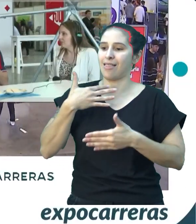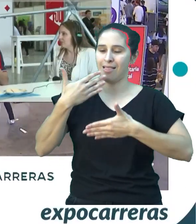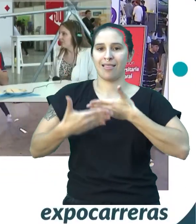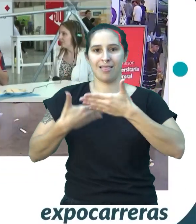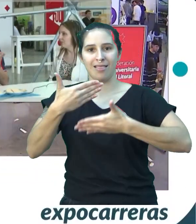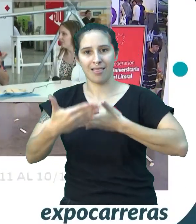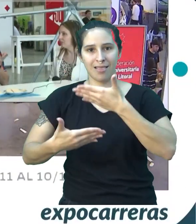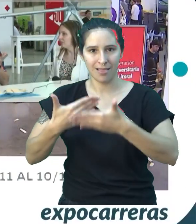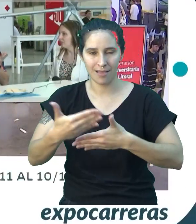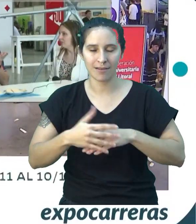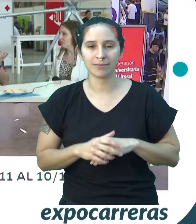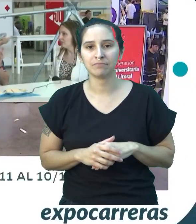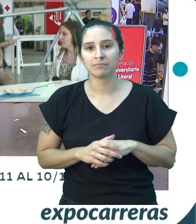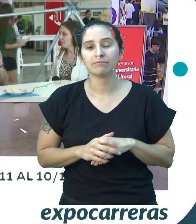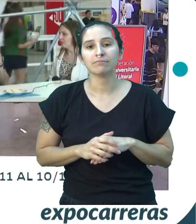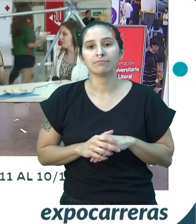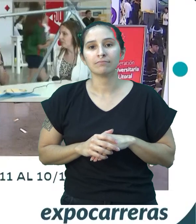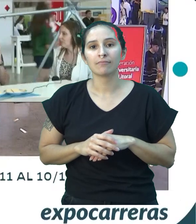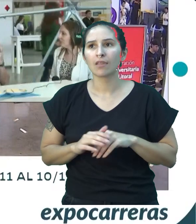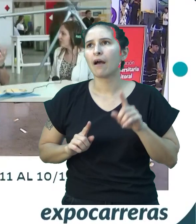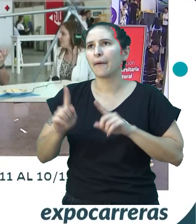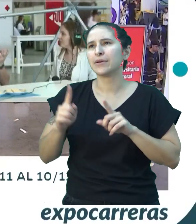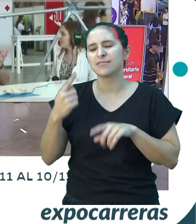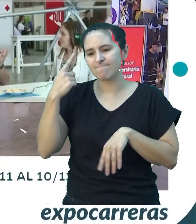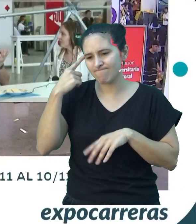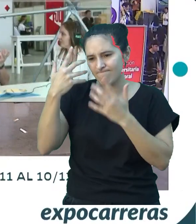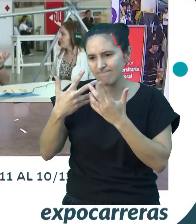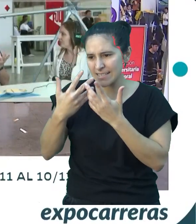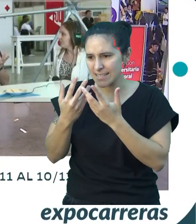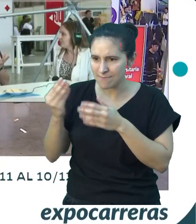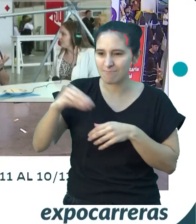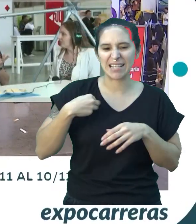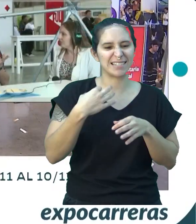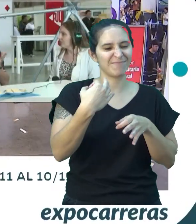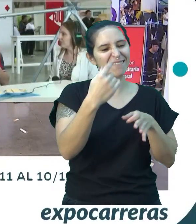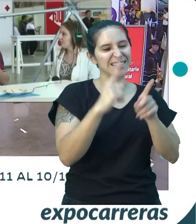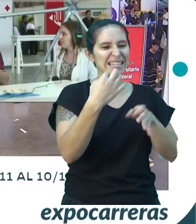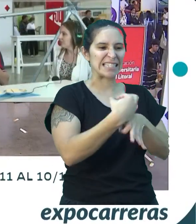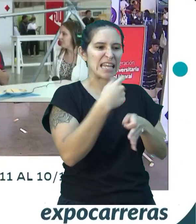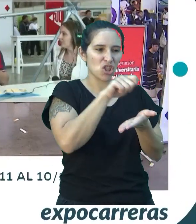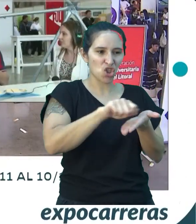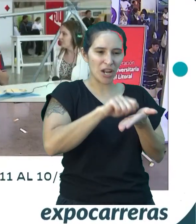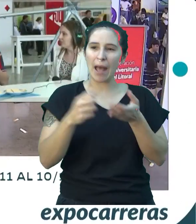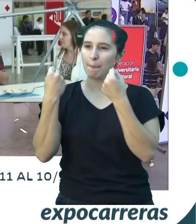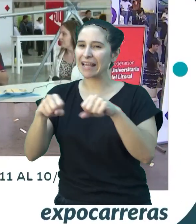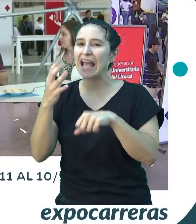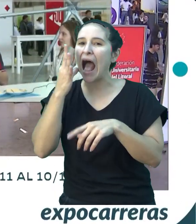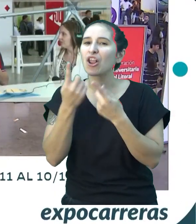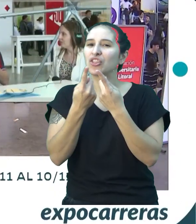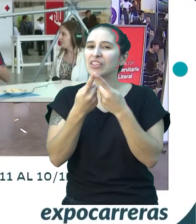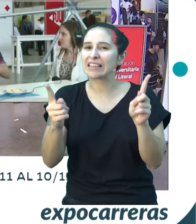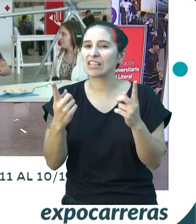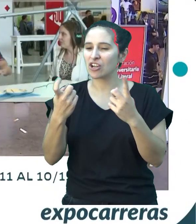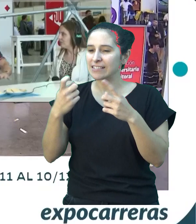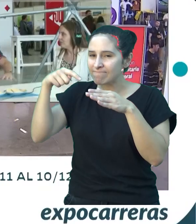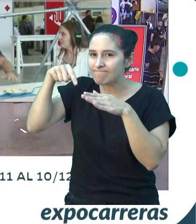que por ahí uno tiene que darle una vuelta de rosca más que lo que se enseña teóricamente en la facultad. O quizás algunas cosas que, bueno, mismo del rubro,